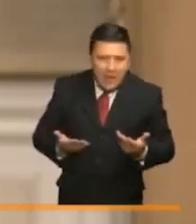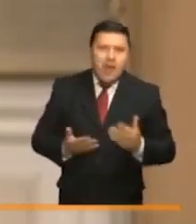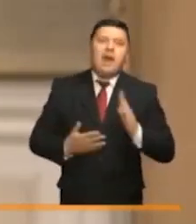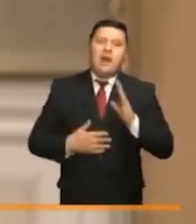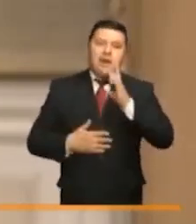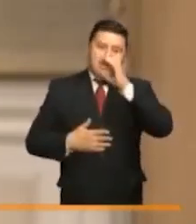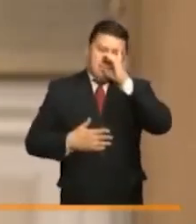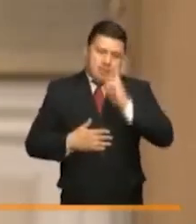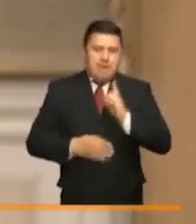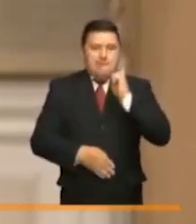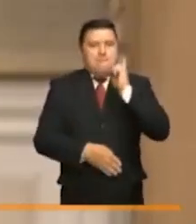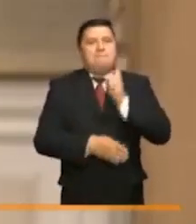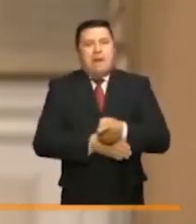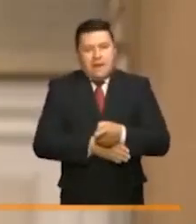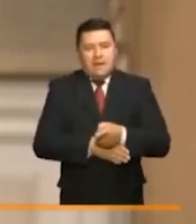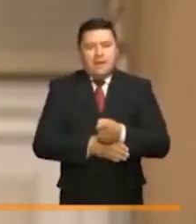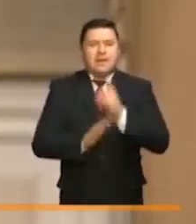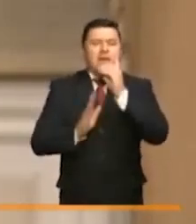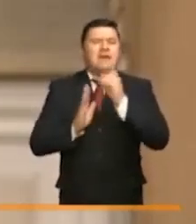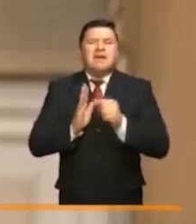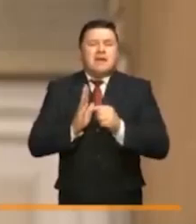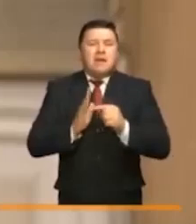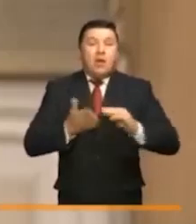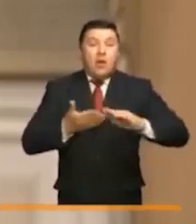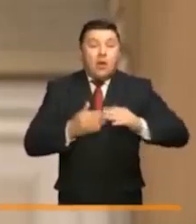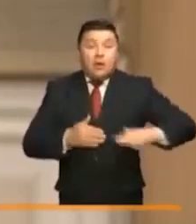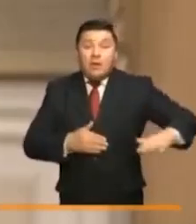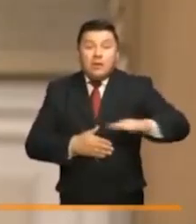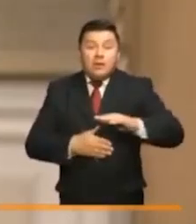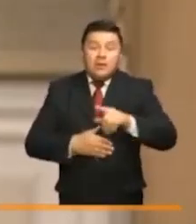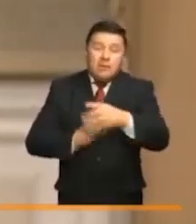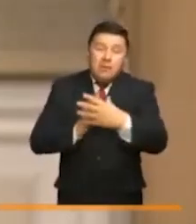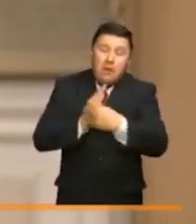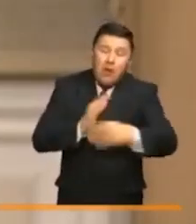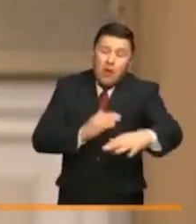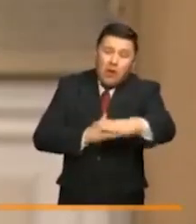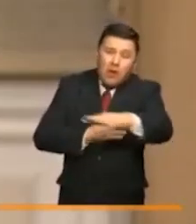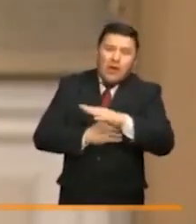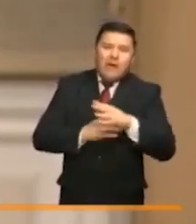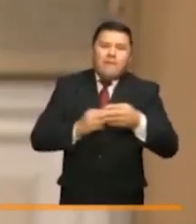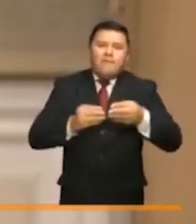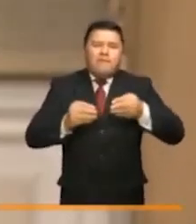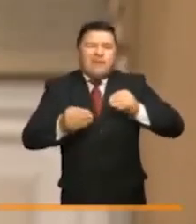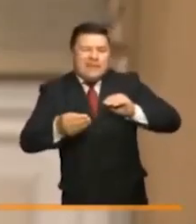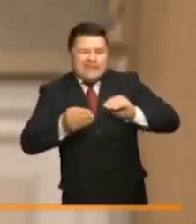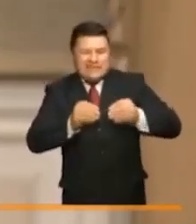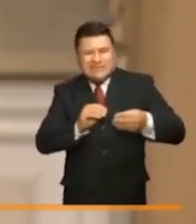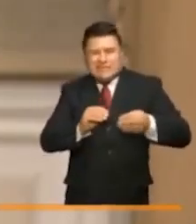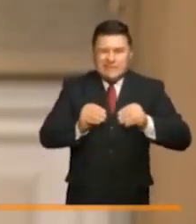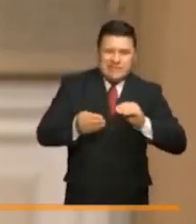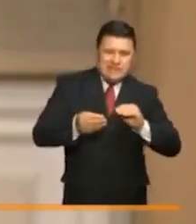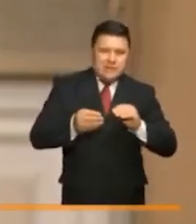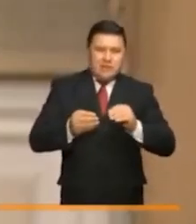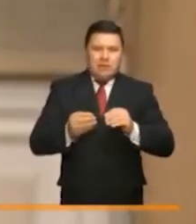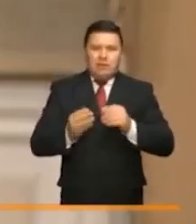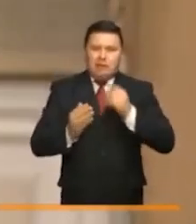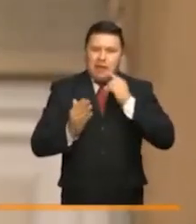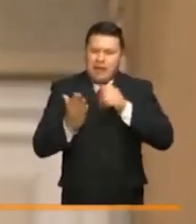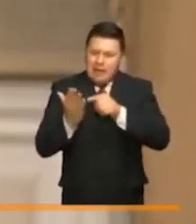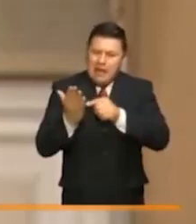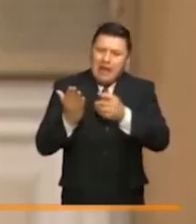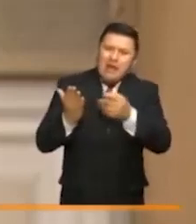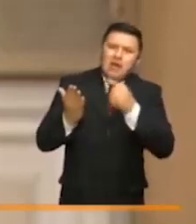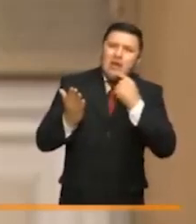presidente, y es dar para la población más vulnerable unas flexibilidades cuando se lleguen a quedar atrás